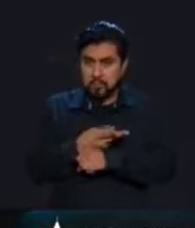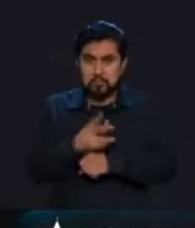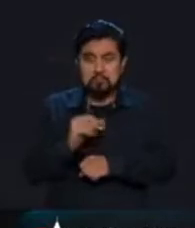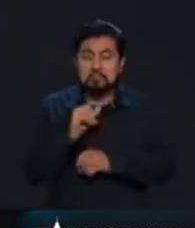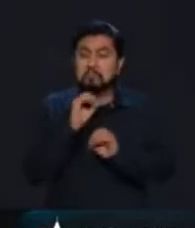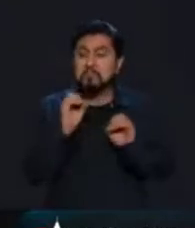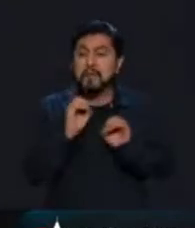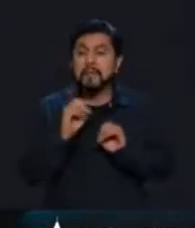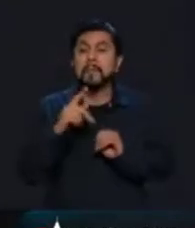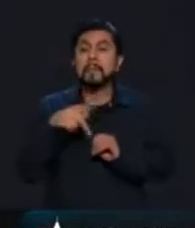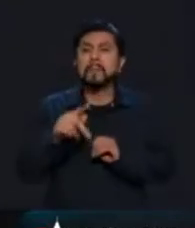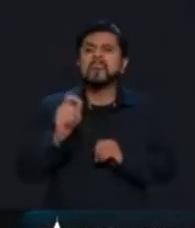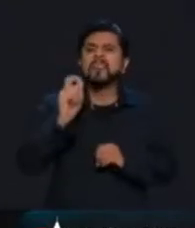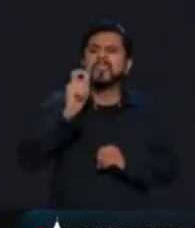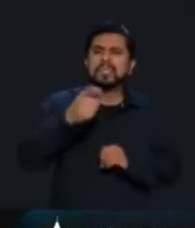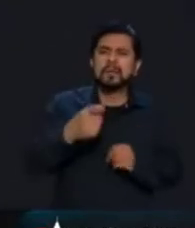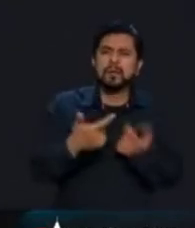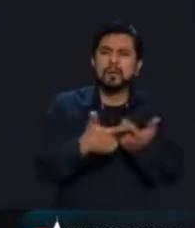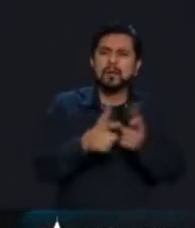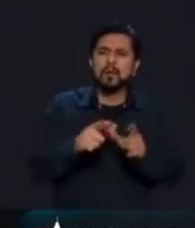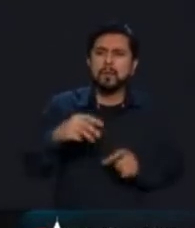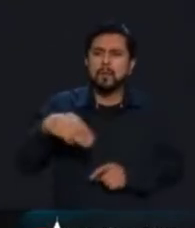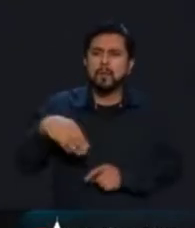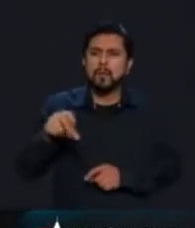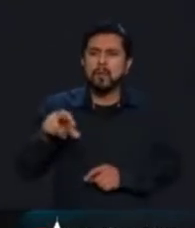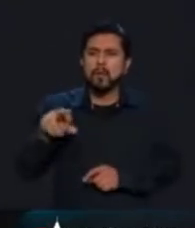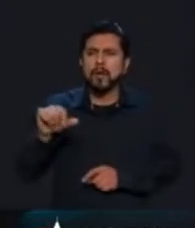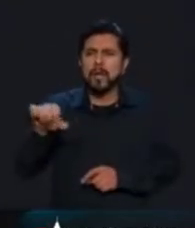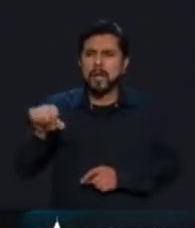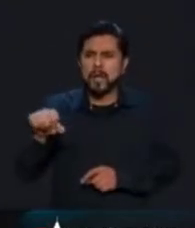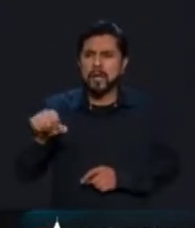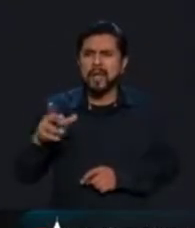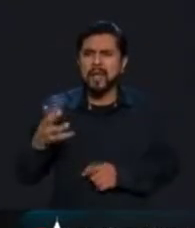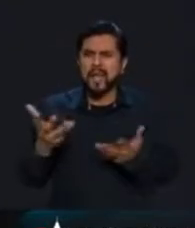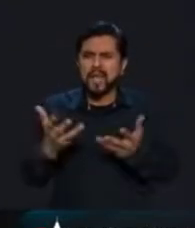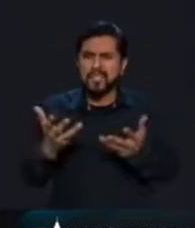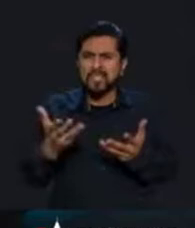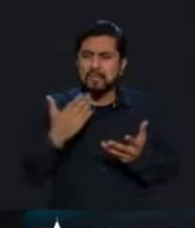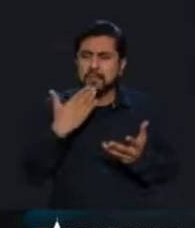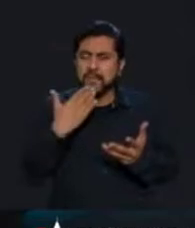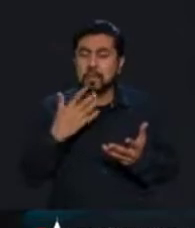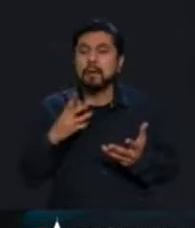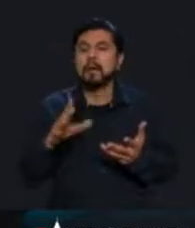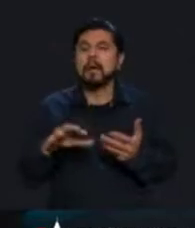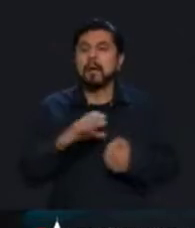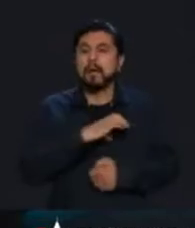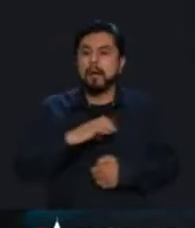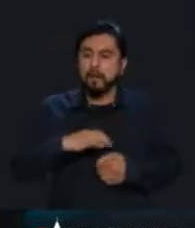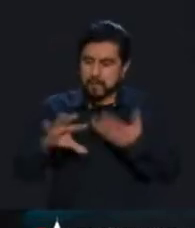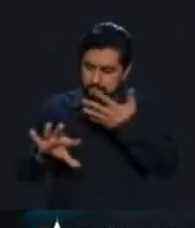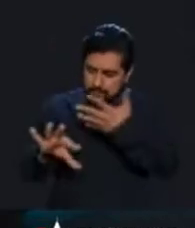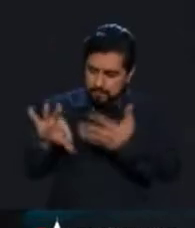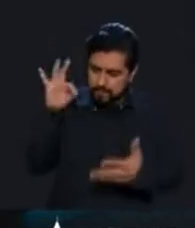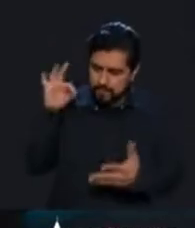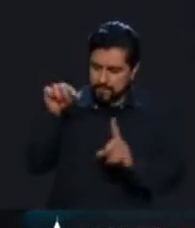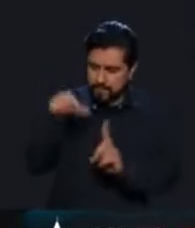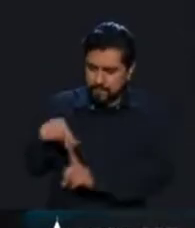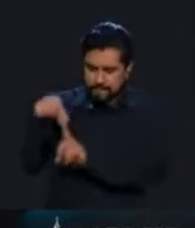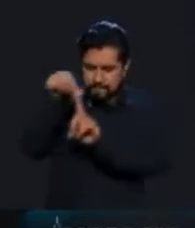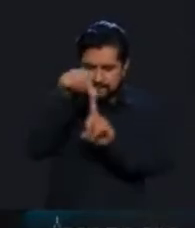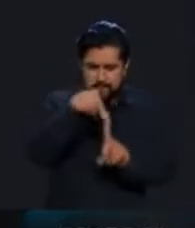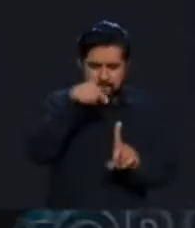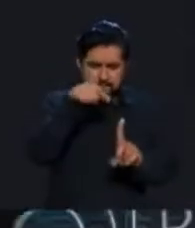dice esto es que Morena está seleccionando buenos candidatos, y sobre todo para ejecutivos, que es